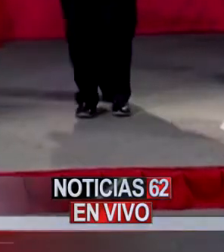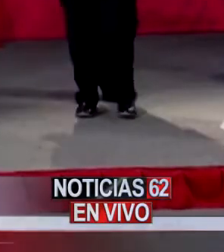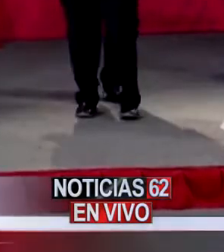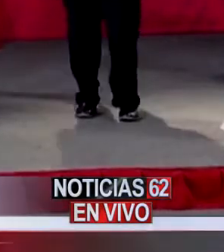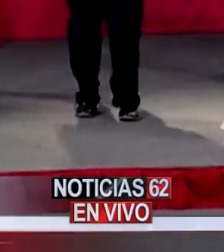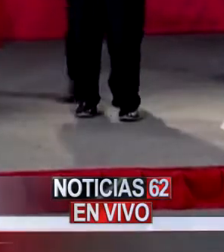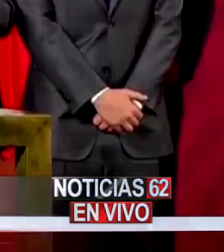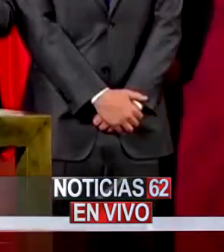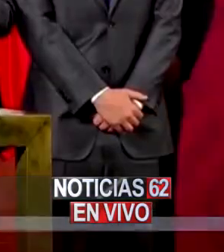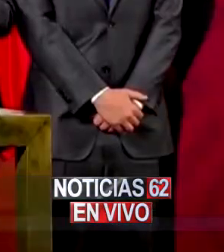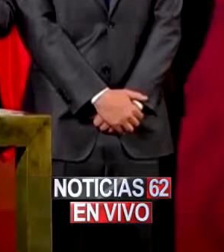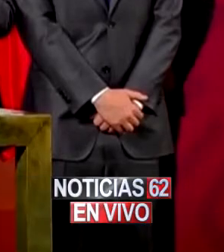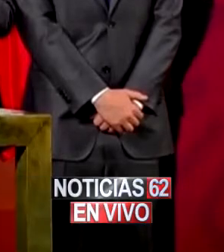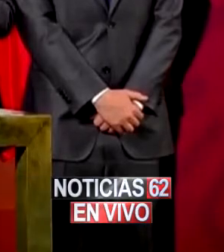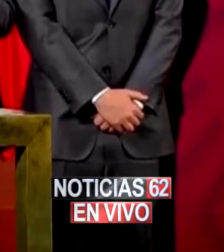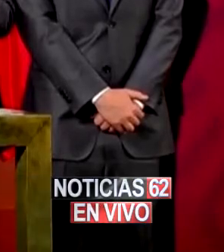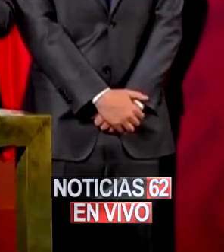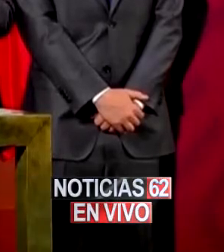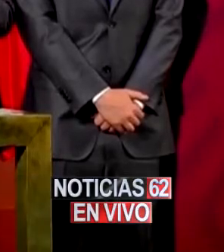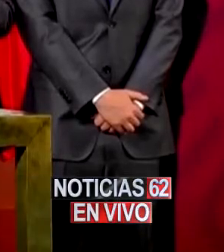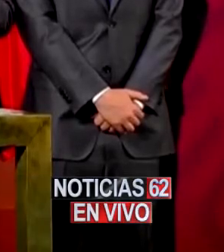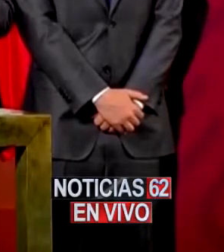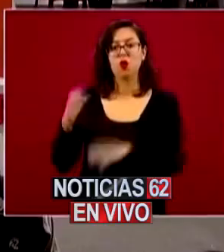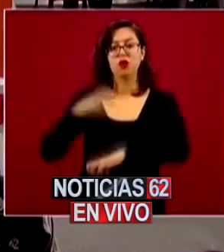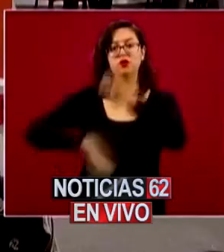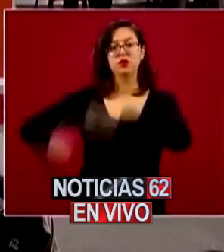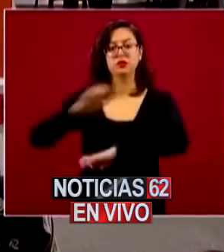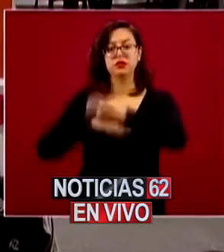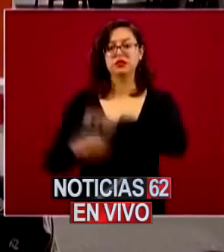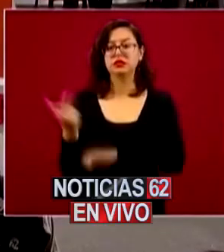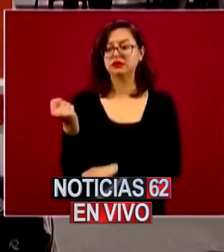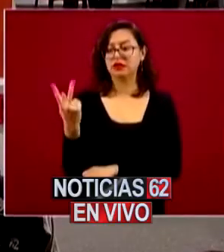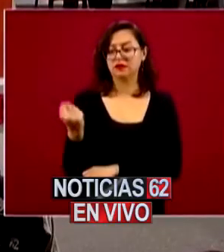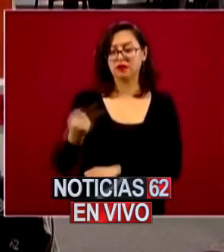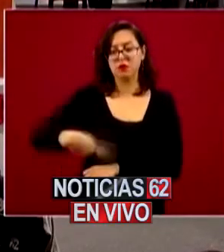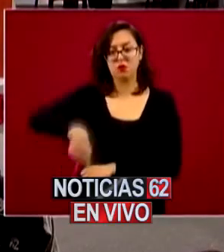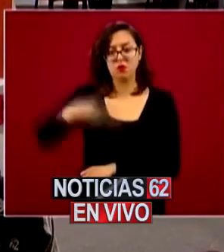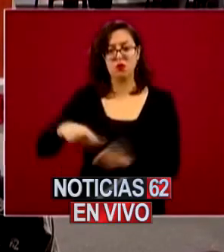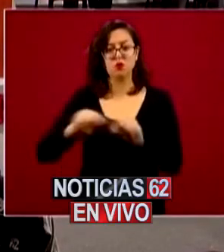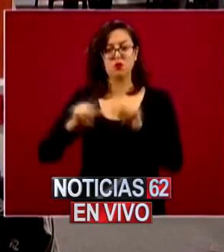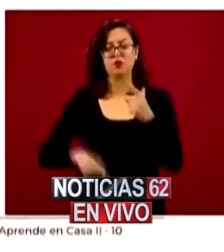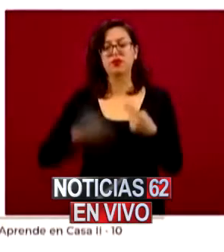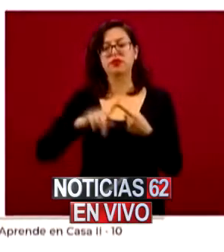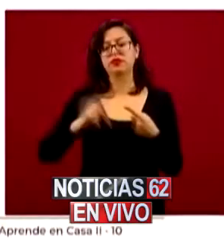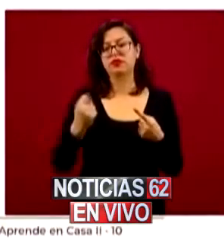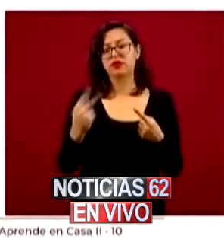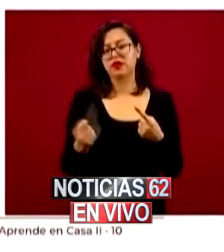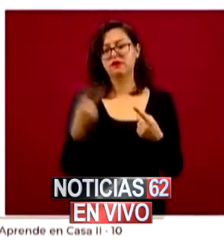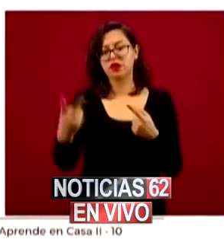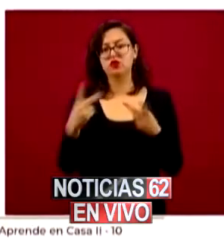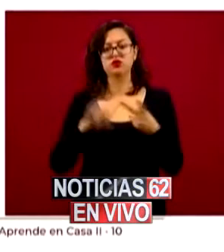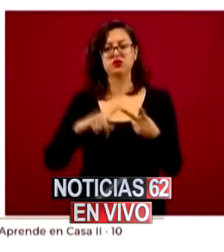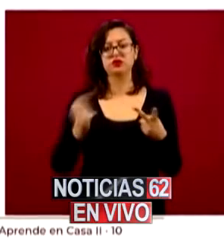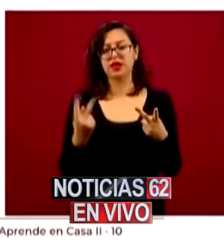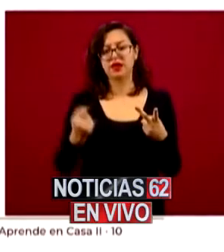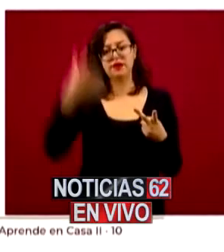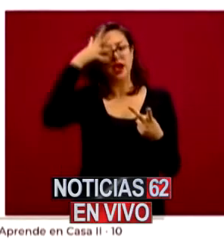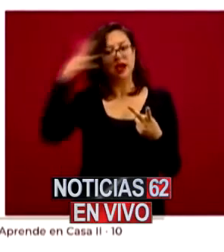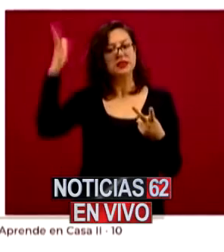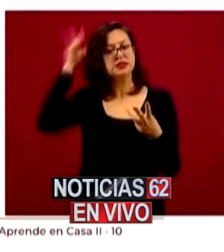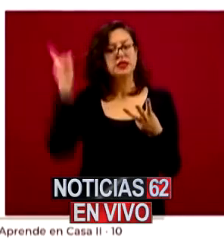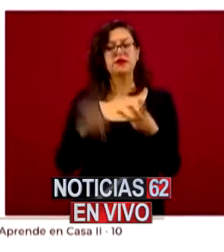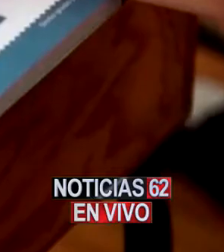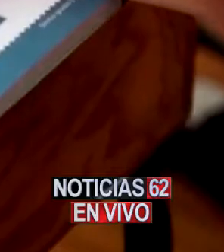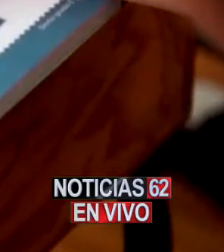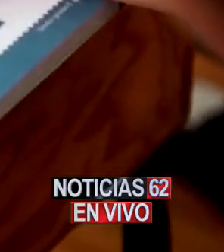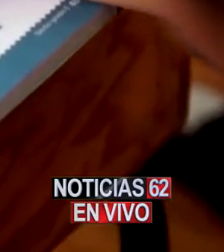de televisión privadas más importantes del país. Televisa, TV Azteca, Grupo Multimedios y Grupo Imagen transmitirán a